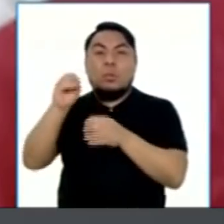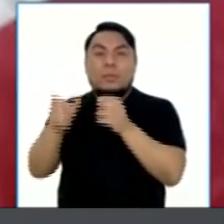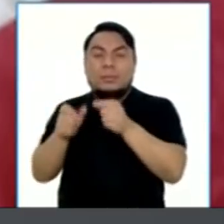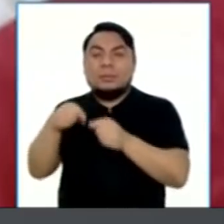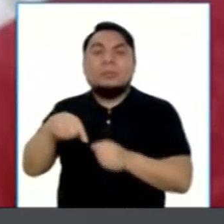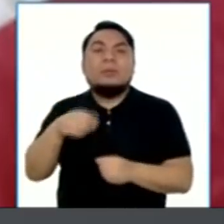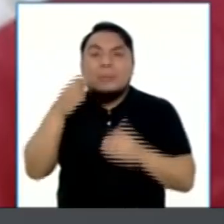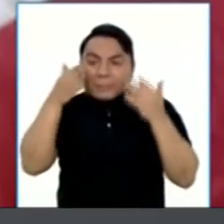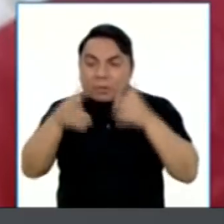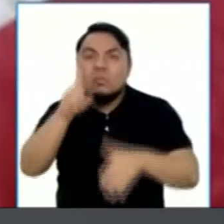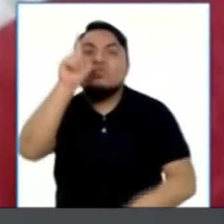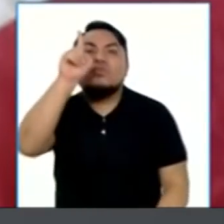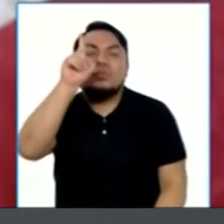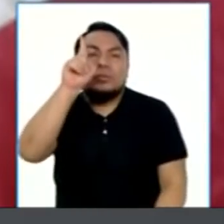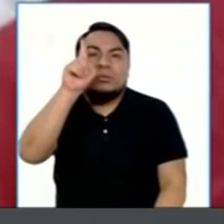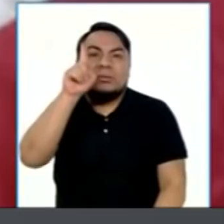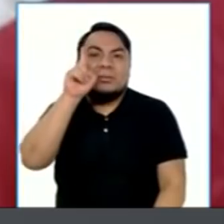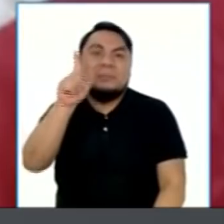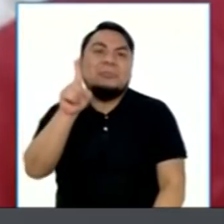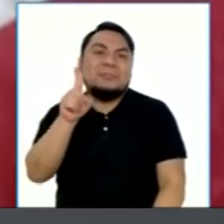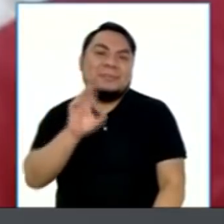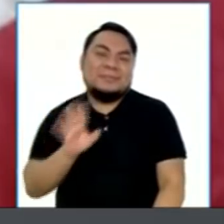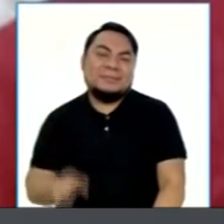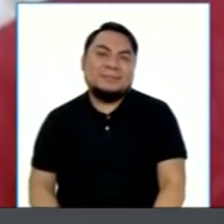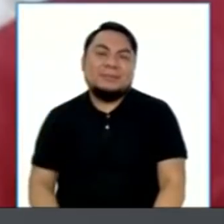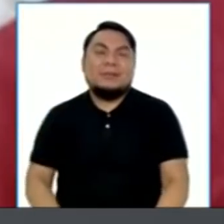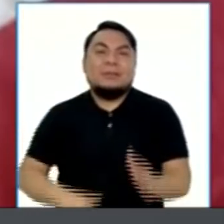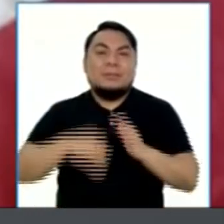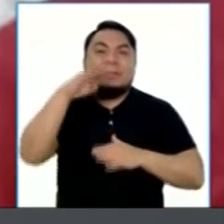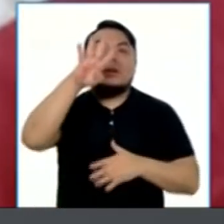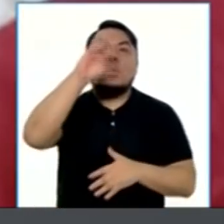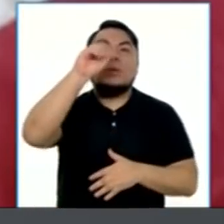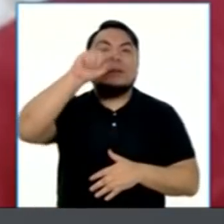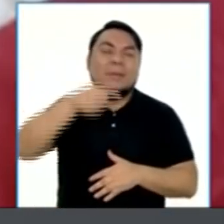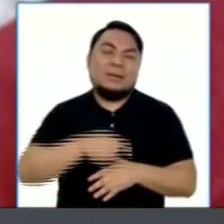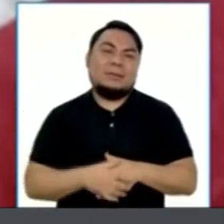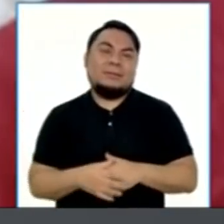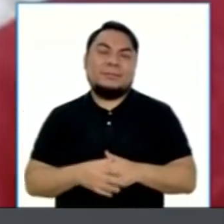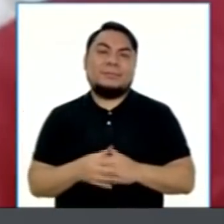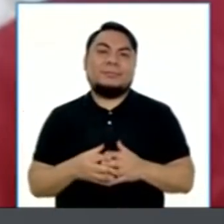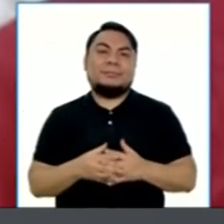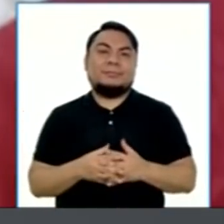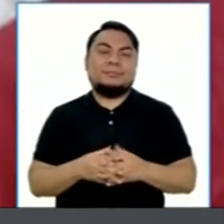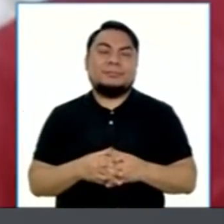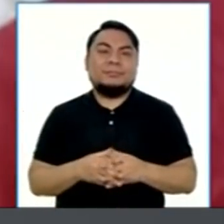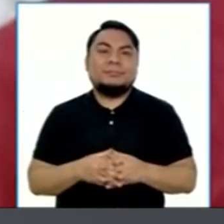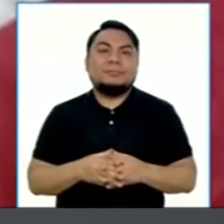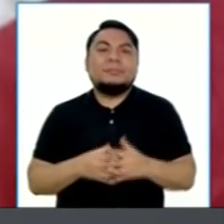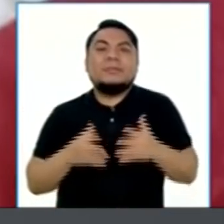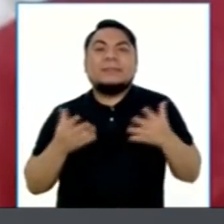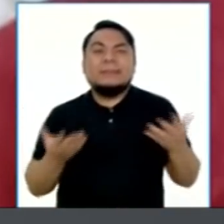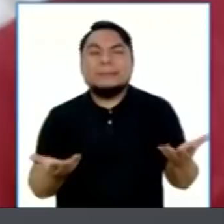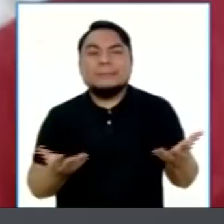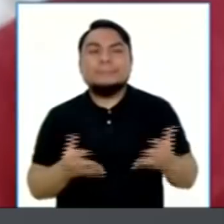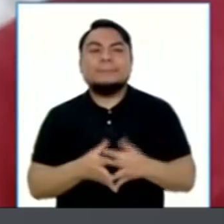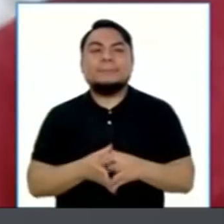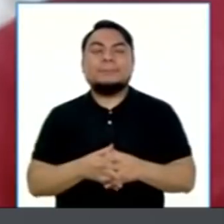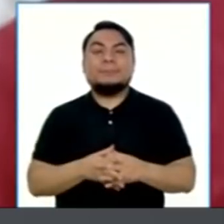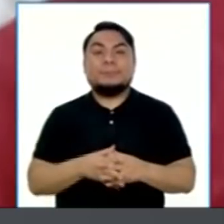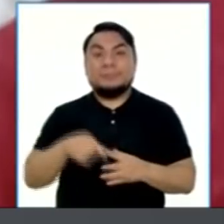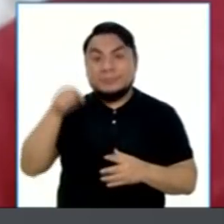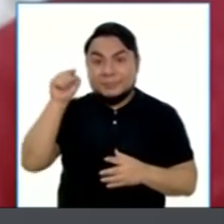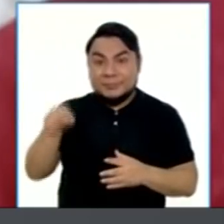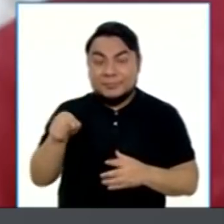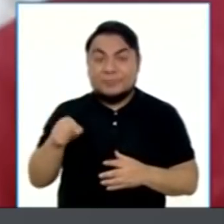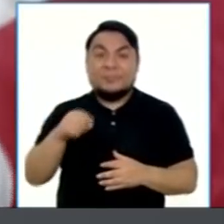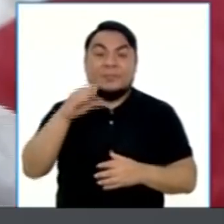ver un locador. Hay más de 40.000. Y estas